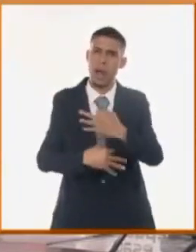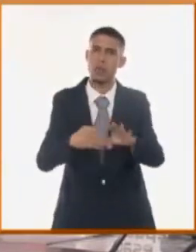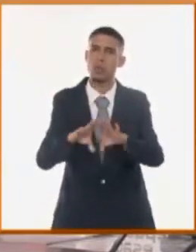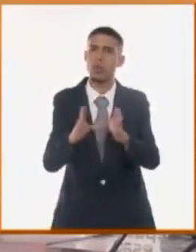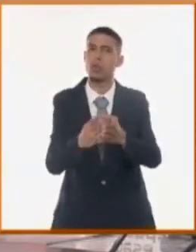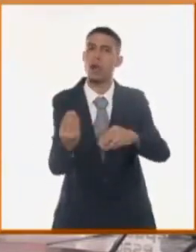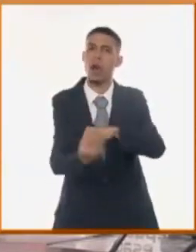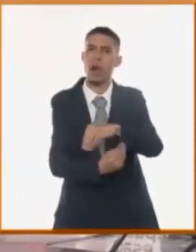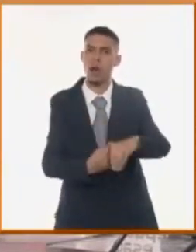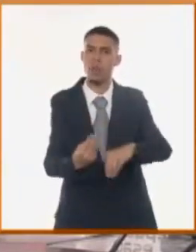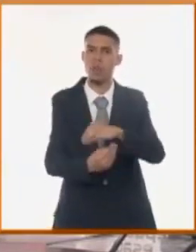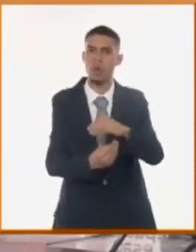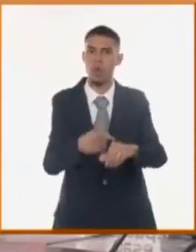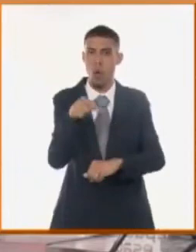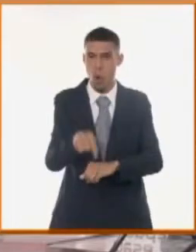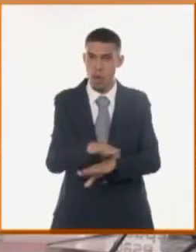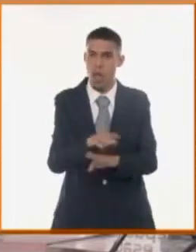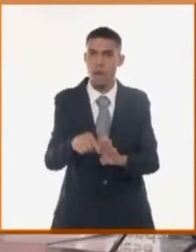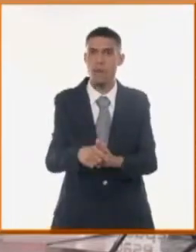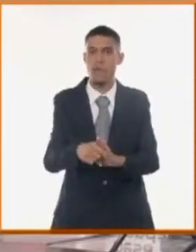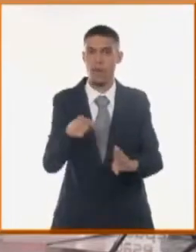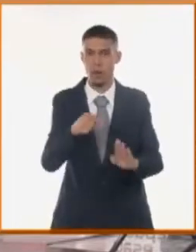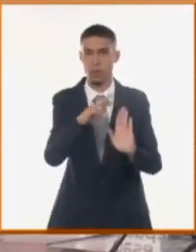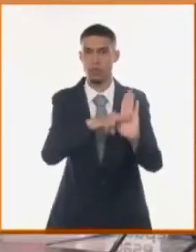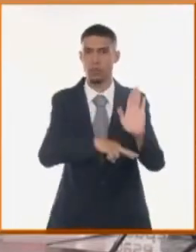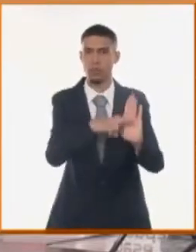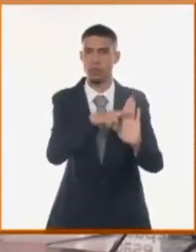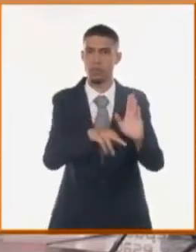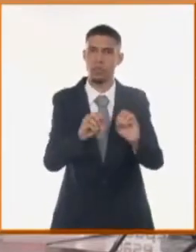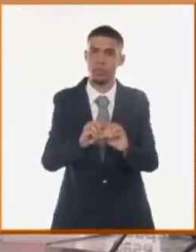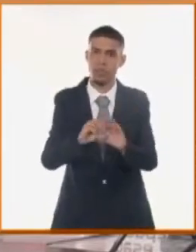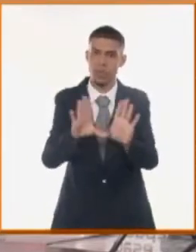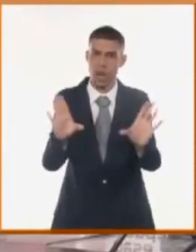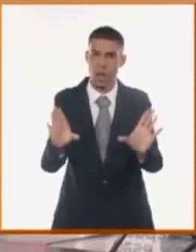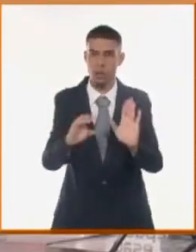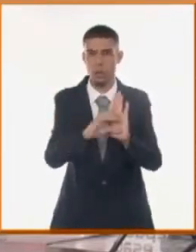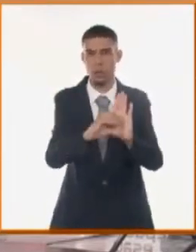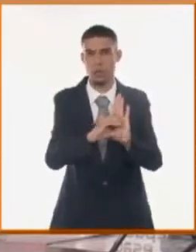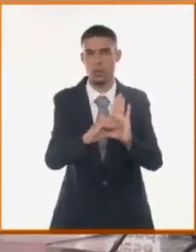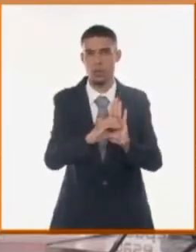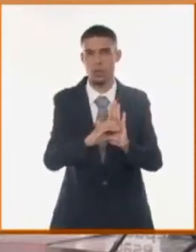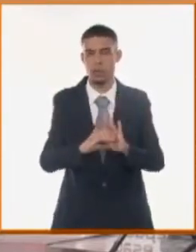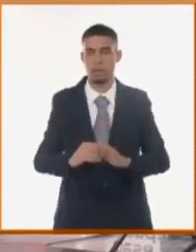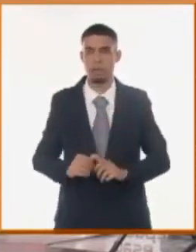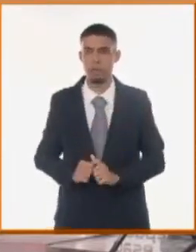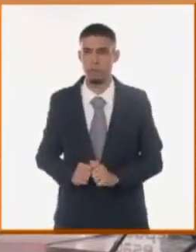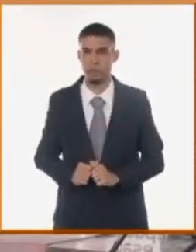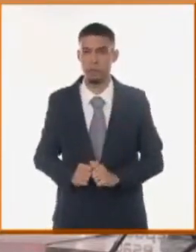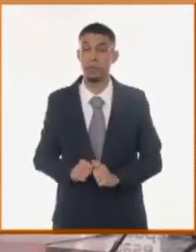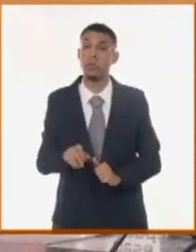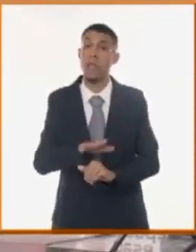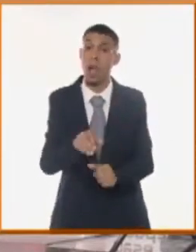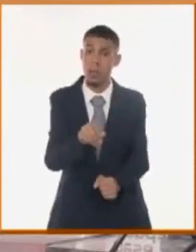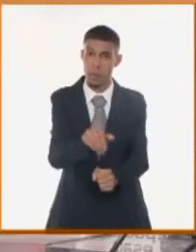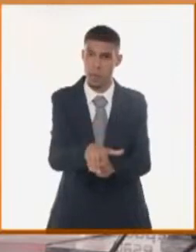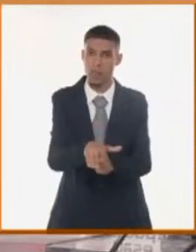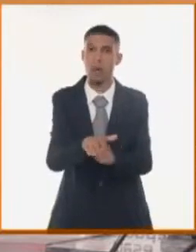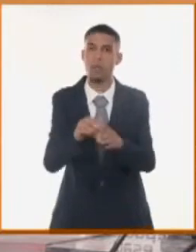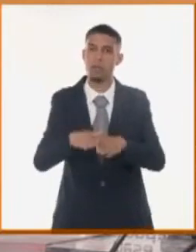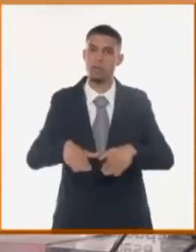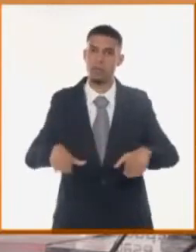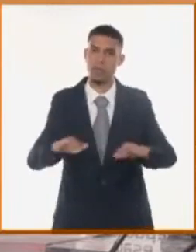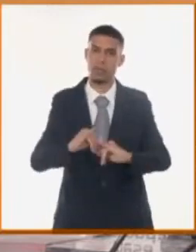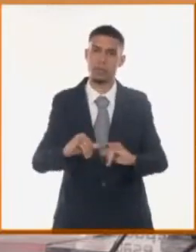ya son oficiales con estas resoluciones publicadas en la Gaceta Oficial de la República. Así comenzamos nuestra mesa redonda de